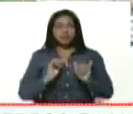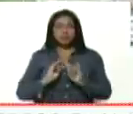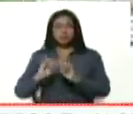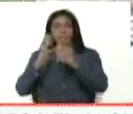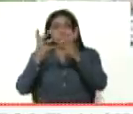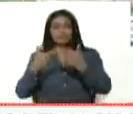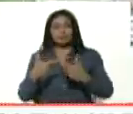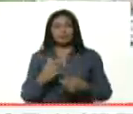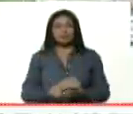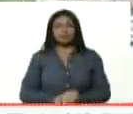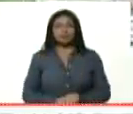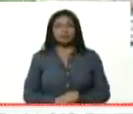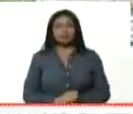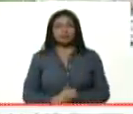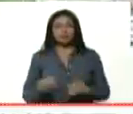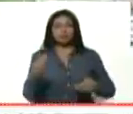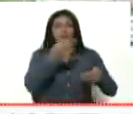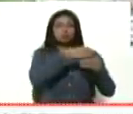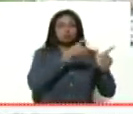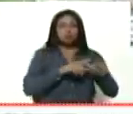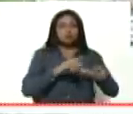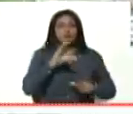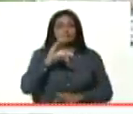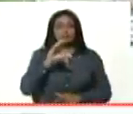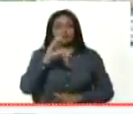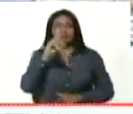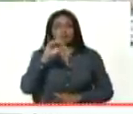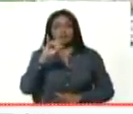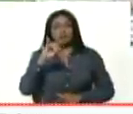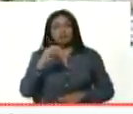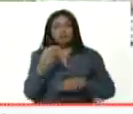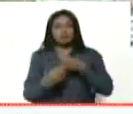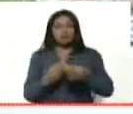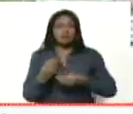empresa. Fueron aislados en un CDI, se le realizó